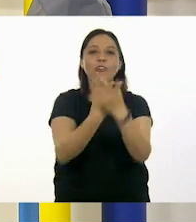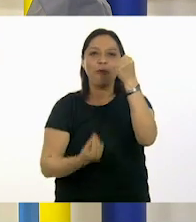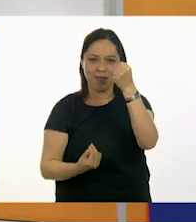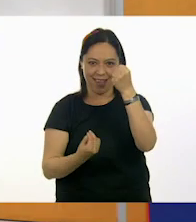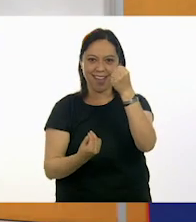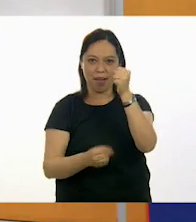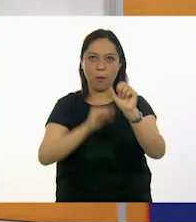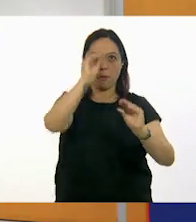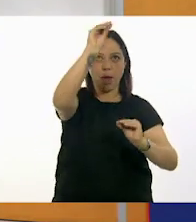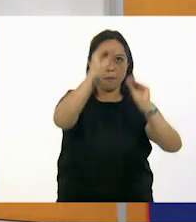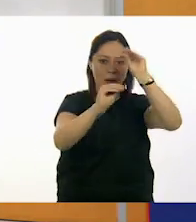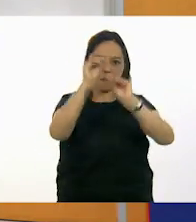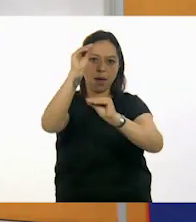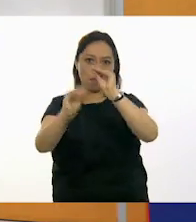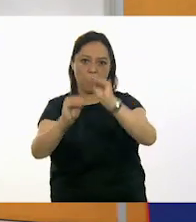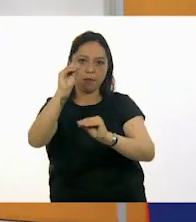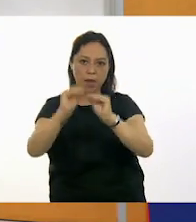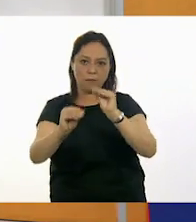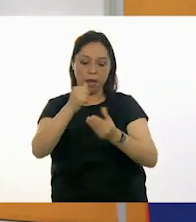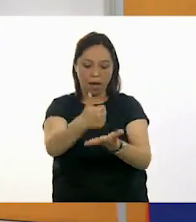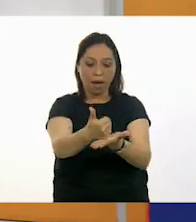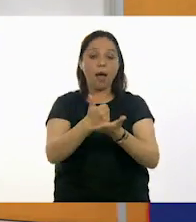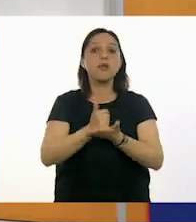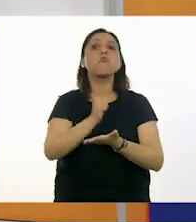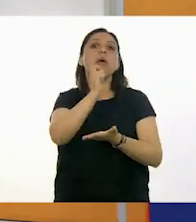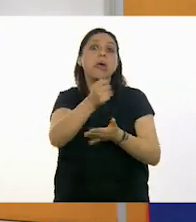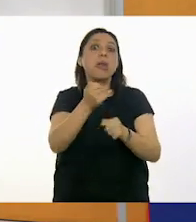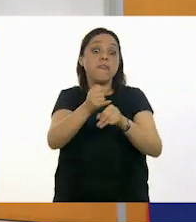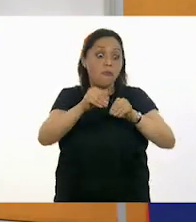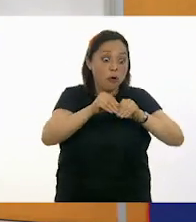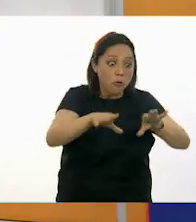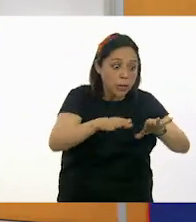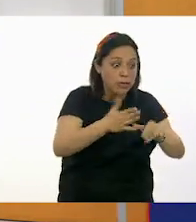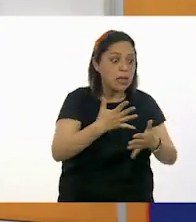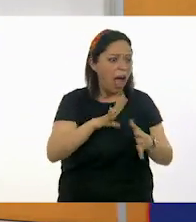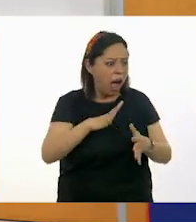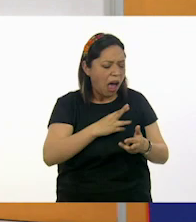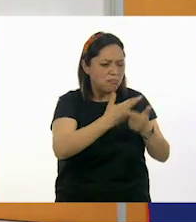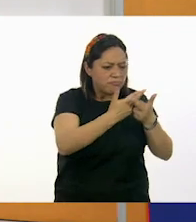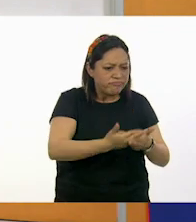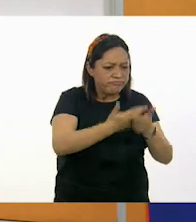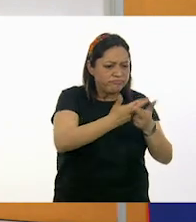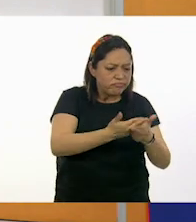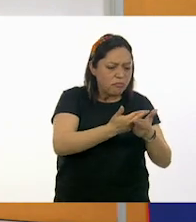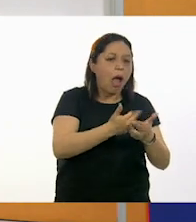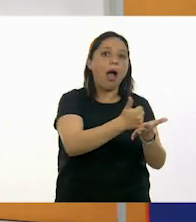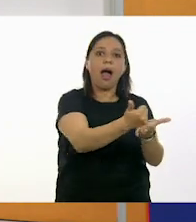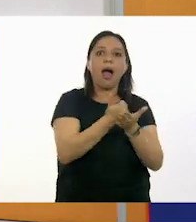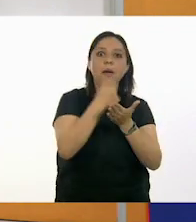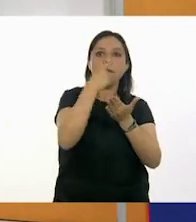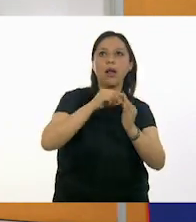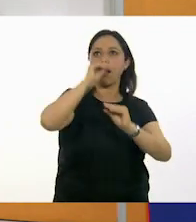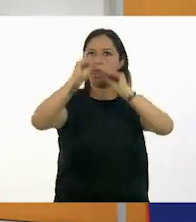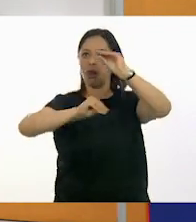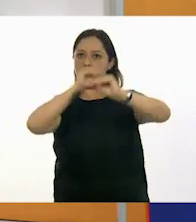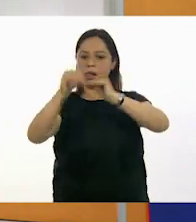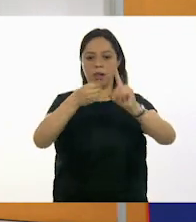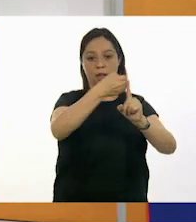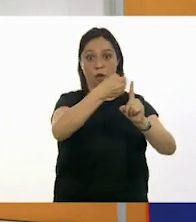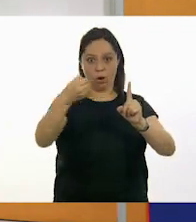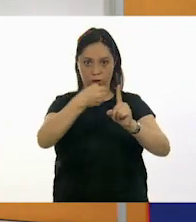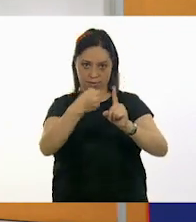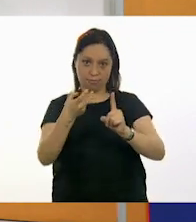Y importante, nos ayuda a ordenar información. Lo repito mucho porque eso es muy, muy importante. Para